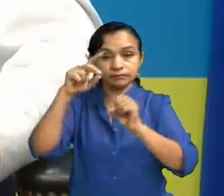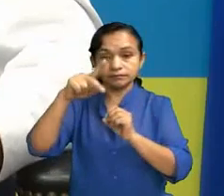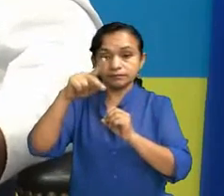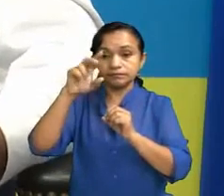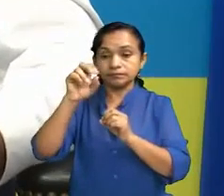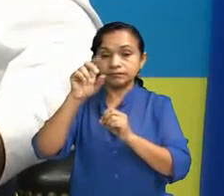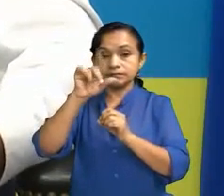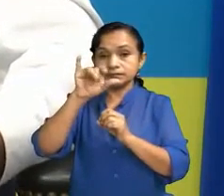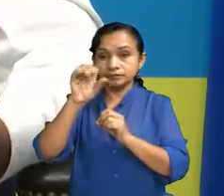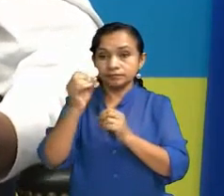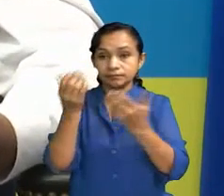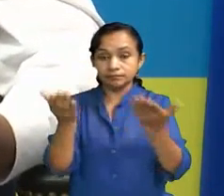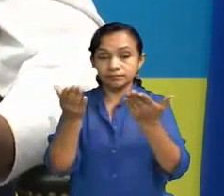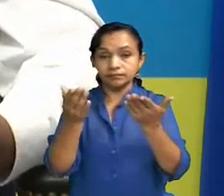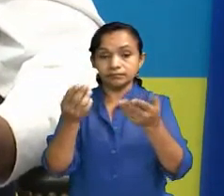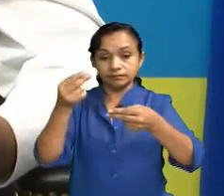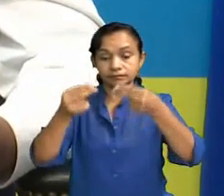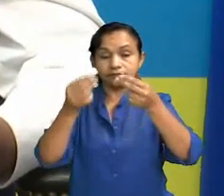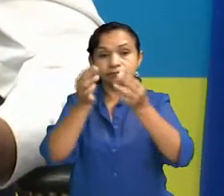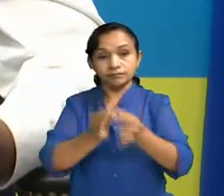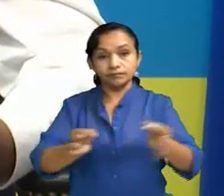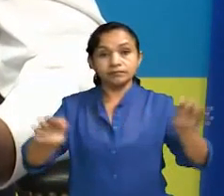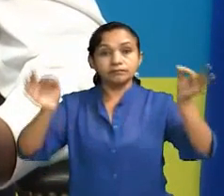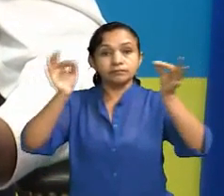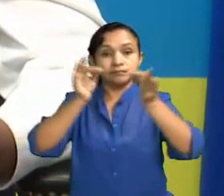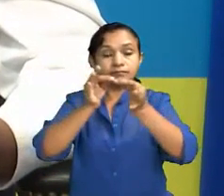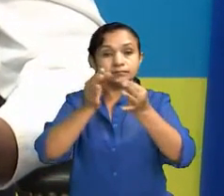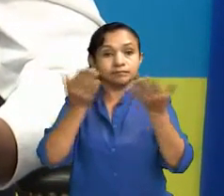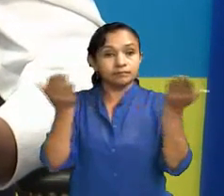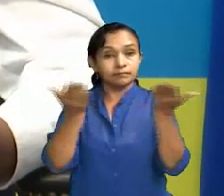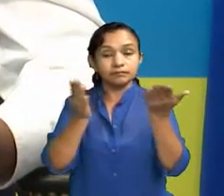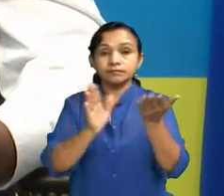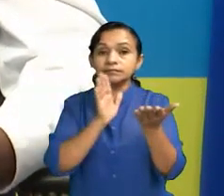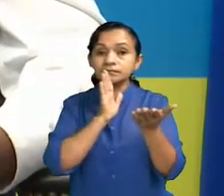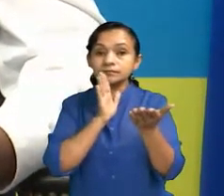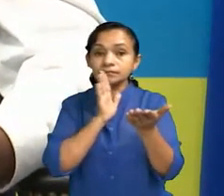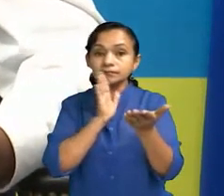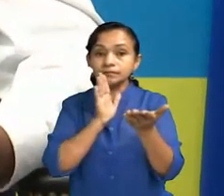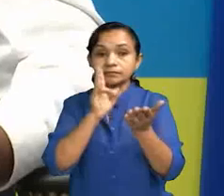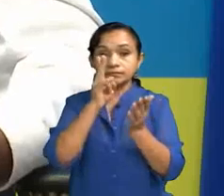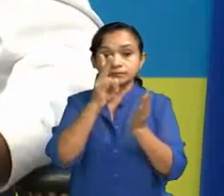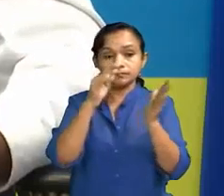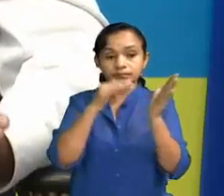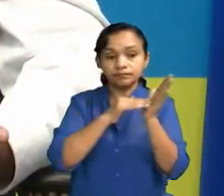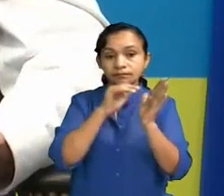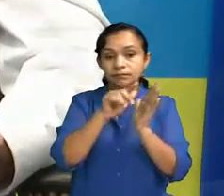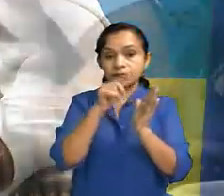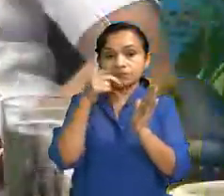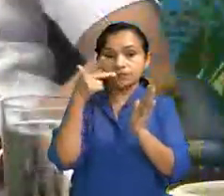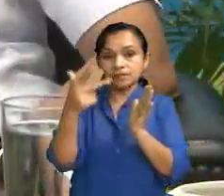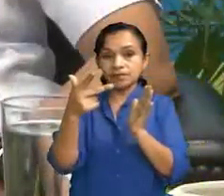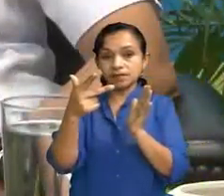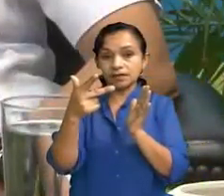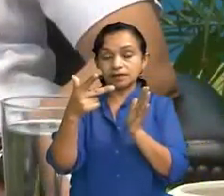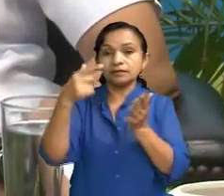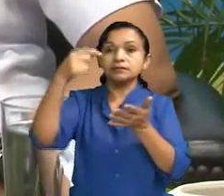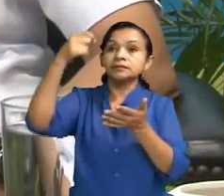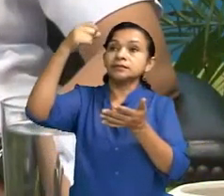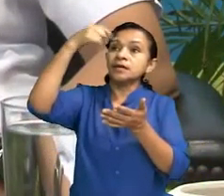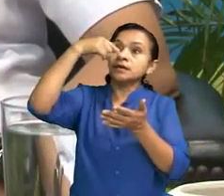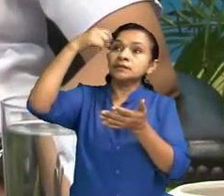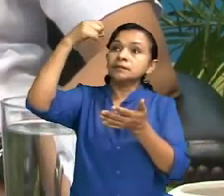es. Ese es un dato muy interesante. Y ella hablaba también que en el 2018, por ejemplo, se vacunaron